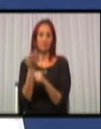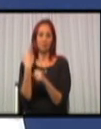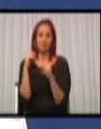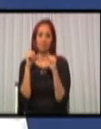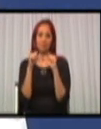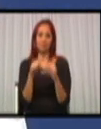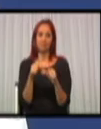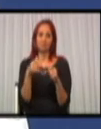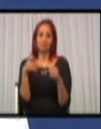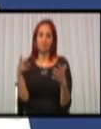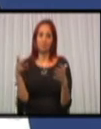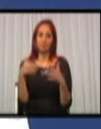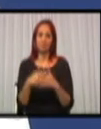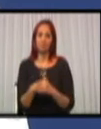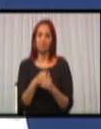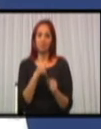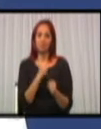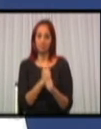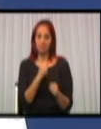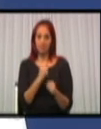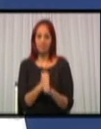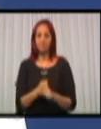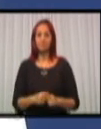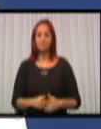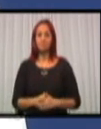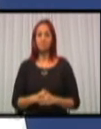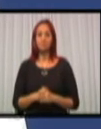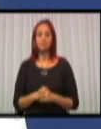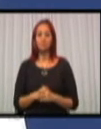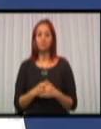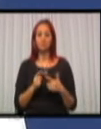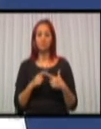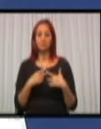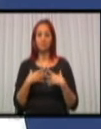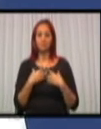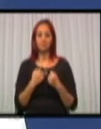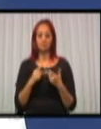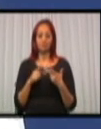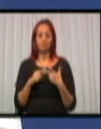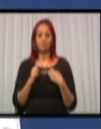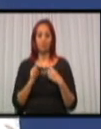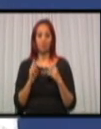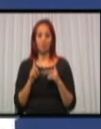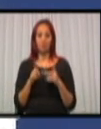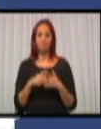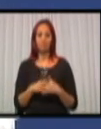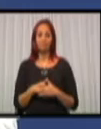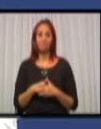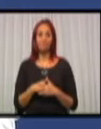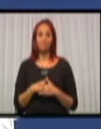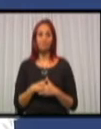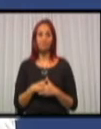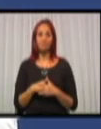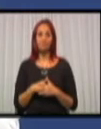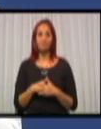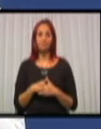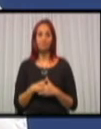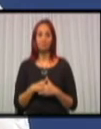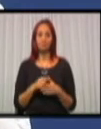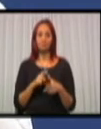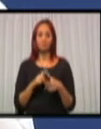insistiendo, el trabajo, la salud y la educación. ¿Cómo hacemos para que estos tres